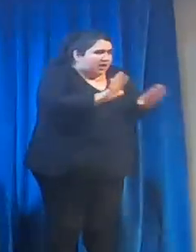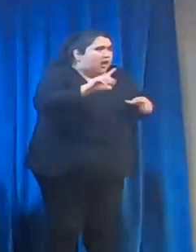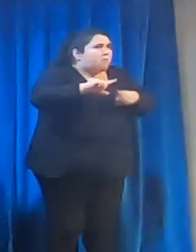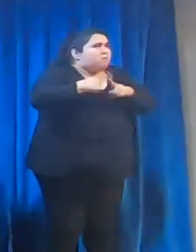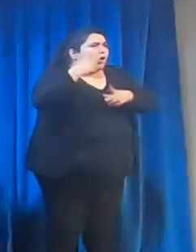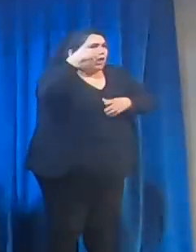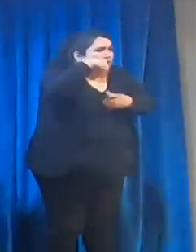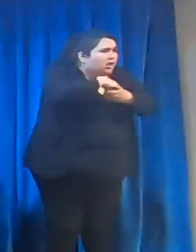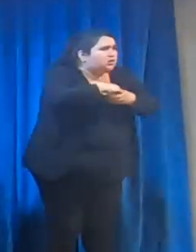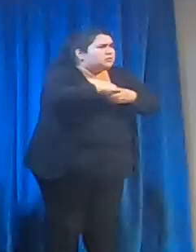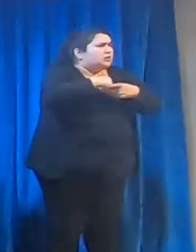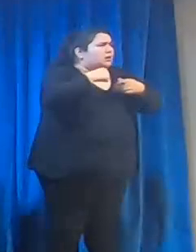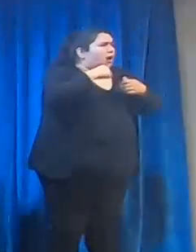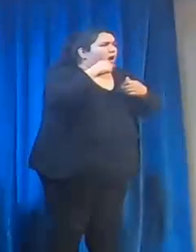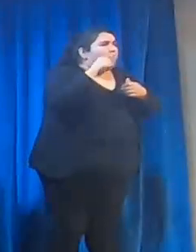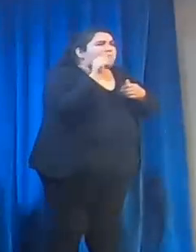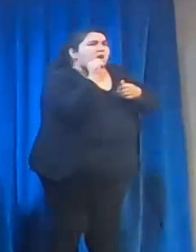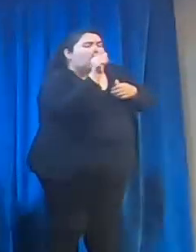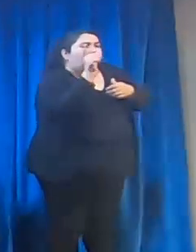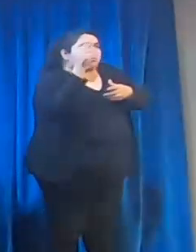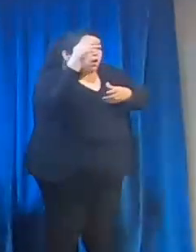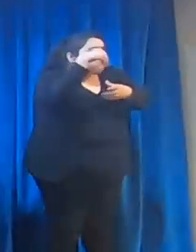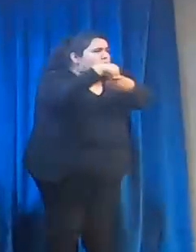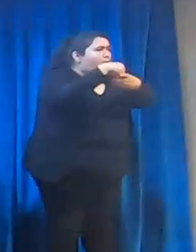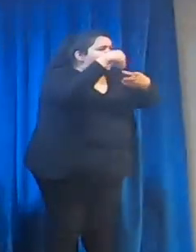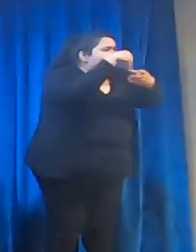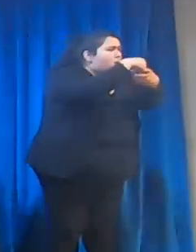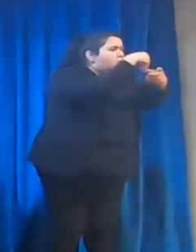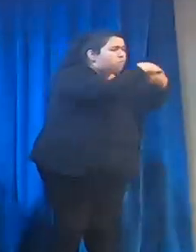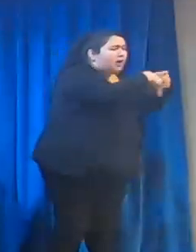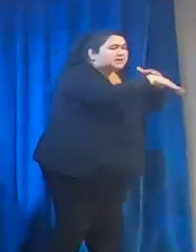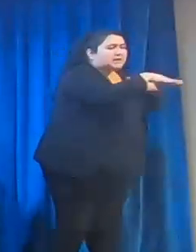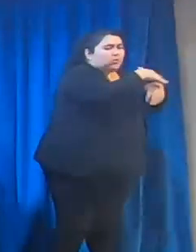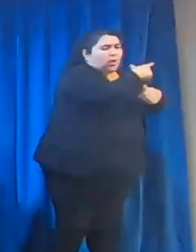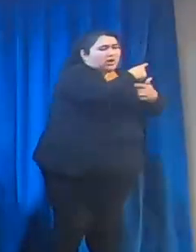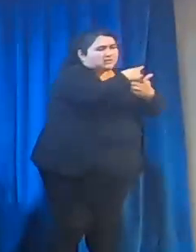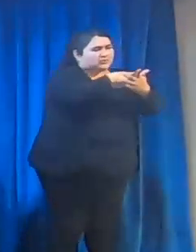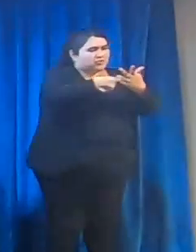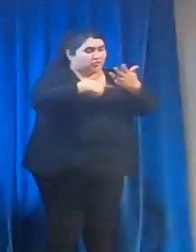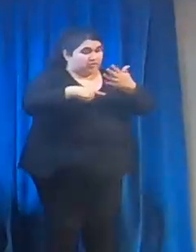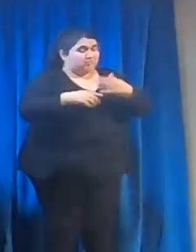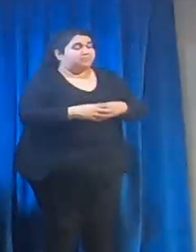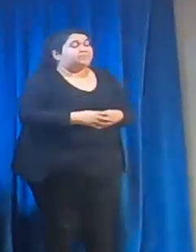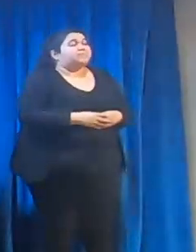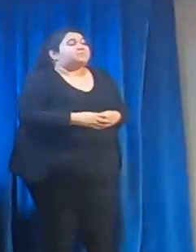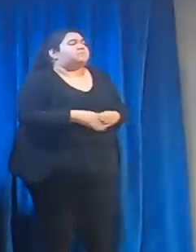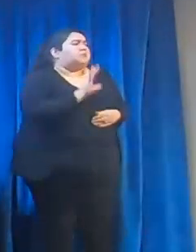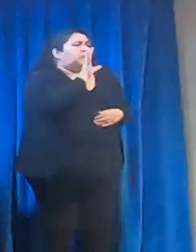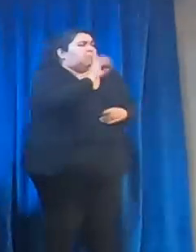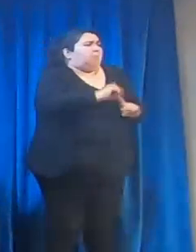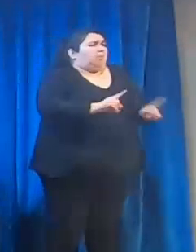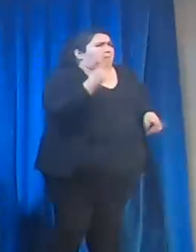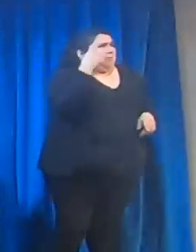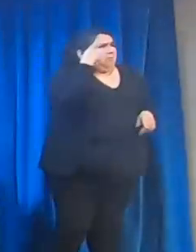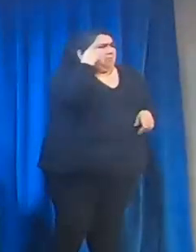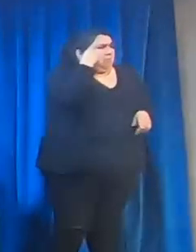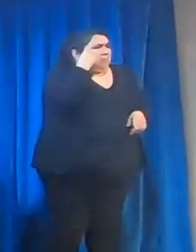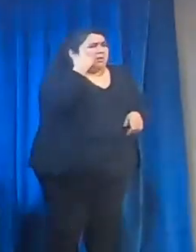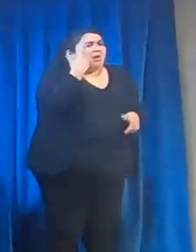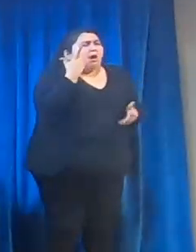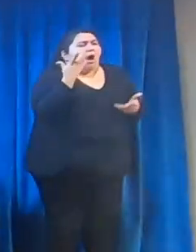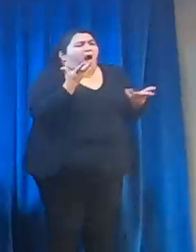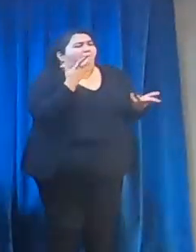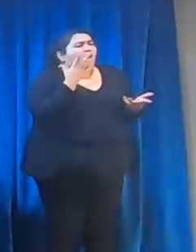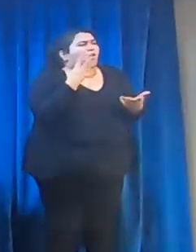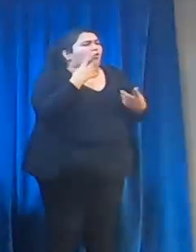política, de cantidad de situaciones que no tienen nada que ver con lo que pasa. Y tampoco me imaginé que iban a aparecer titulares